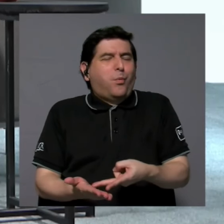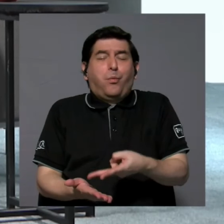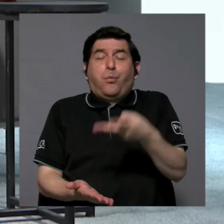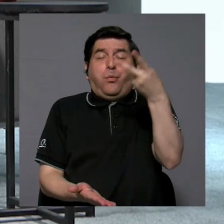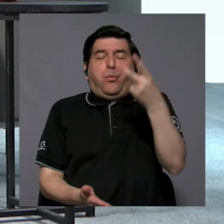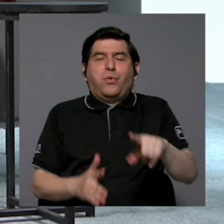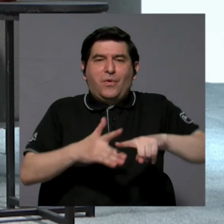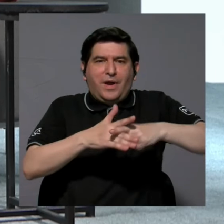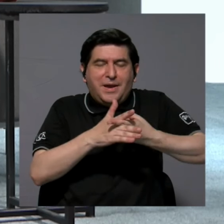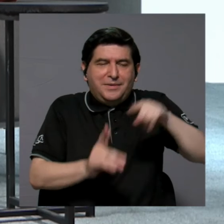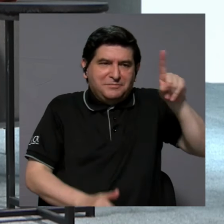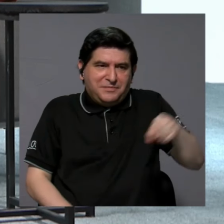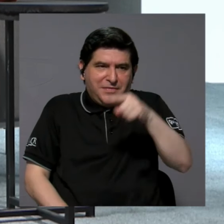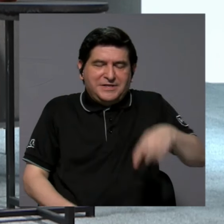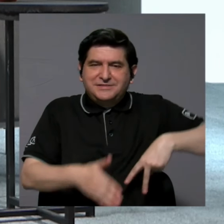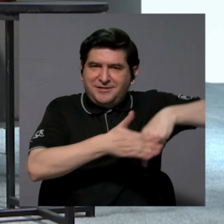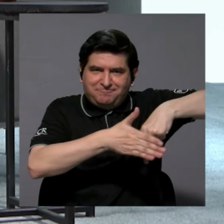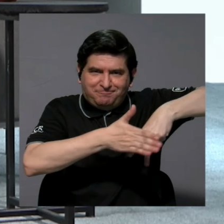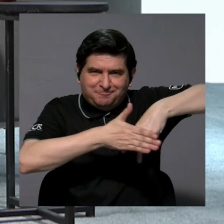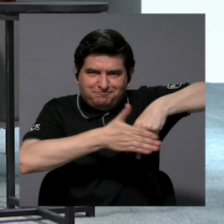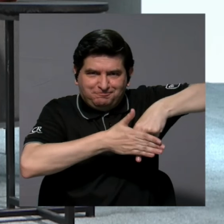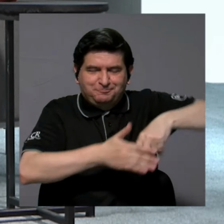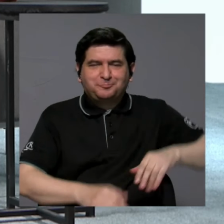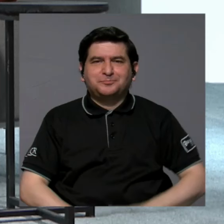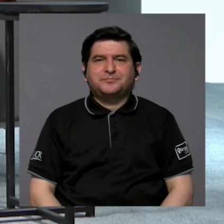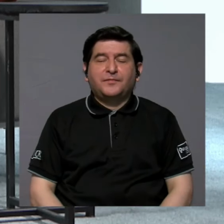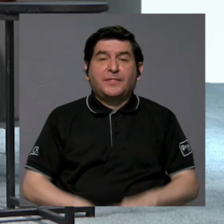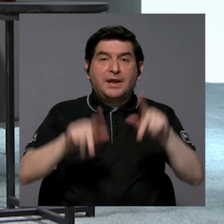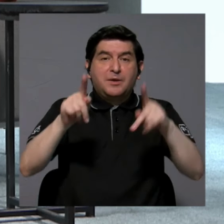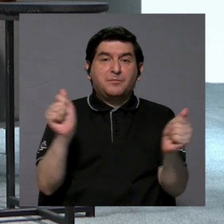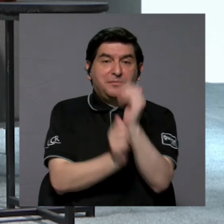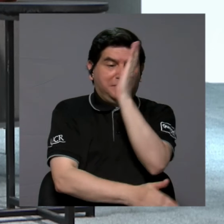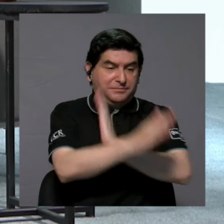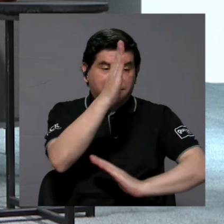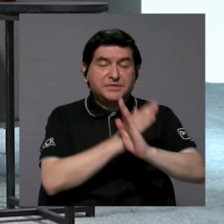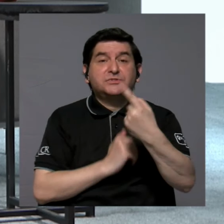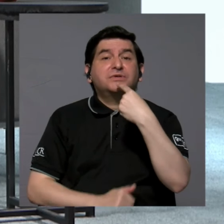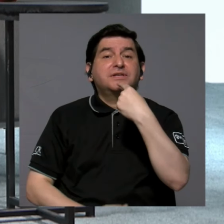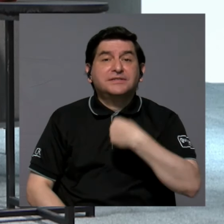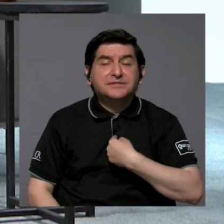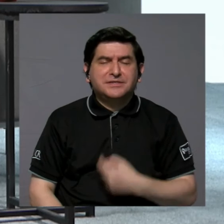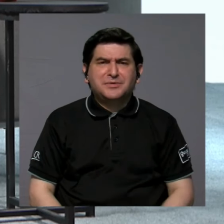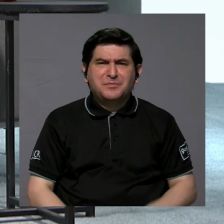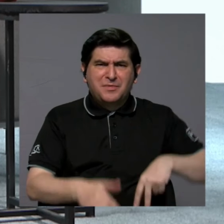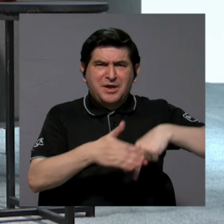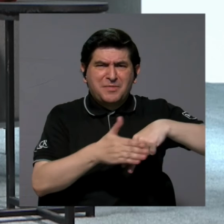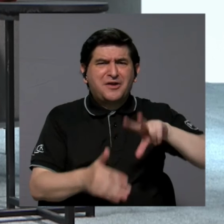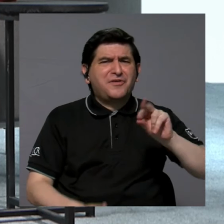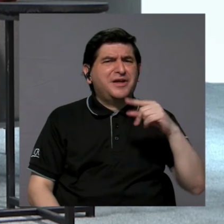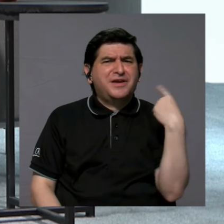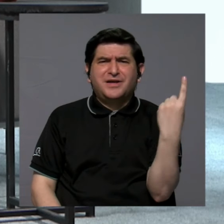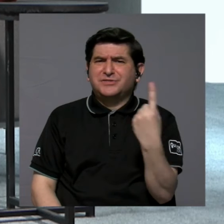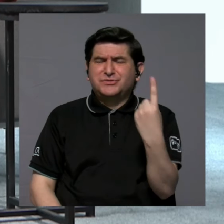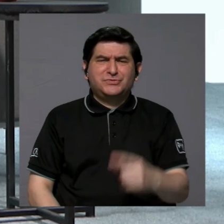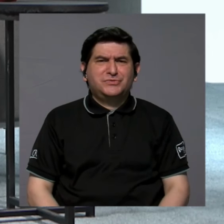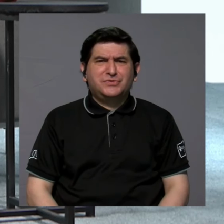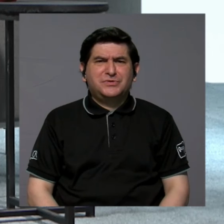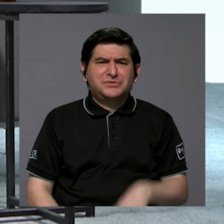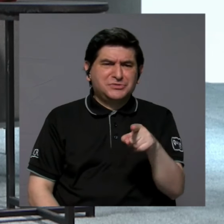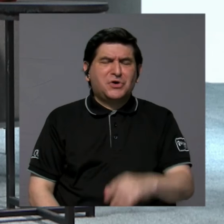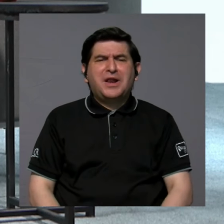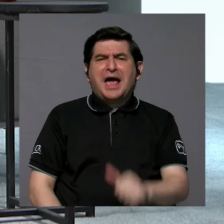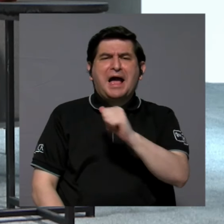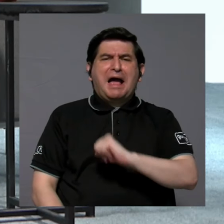rico para empezar a eliminar estas barreras. Las personas con discapacidad nos dicen, las barreras no son solo de